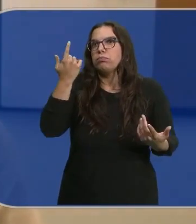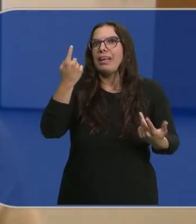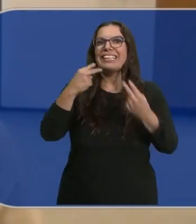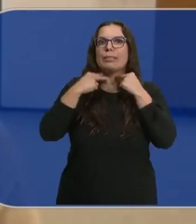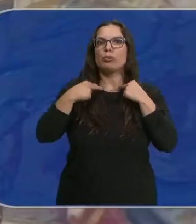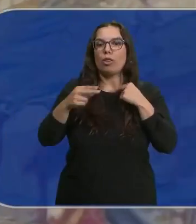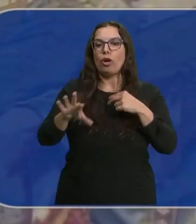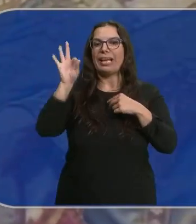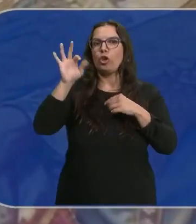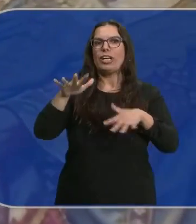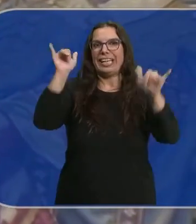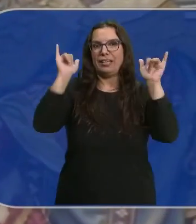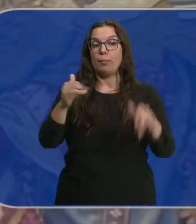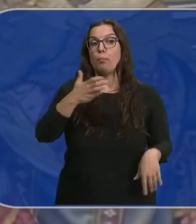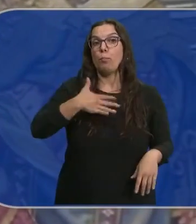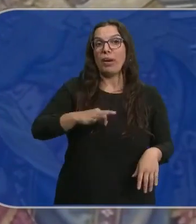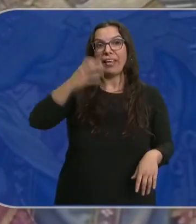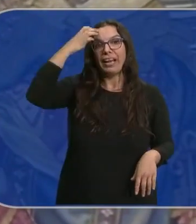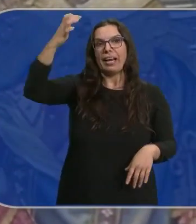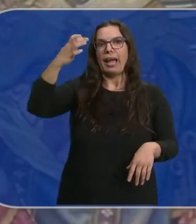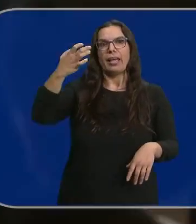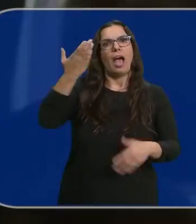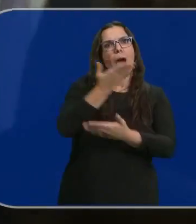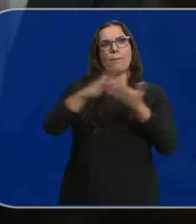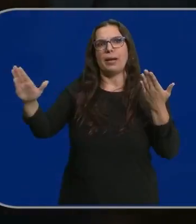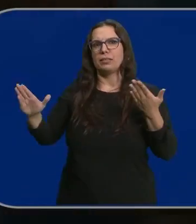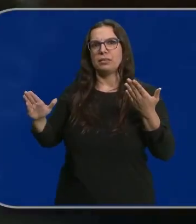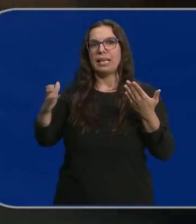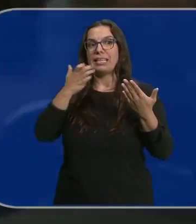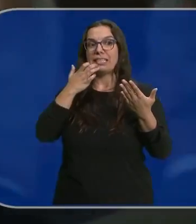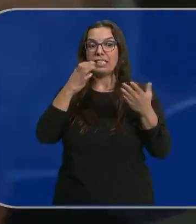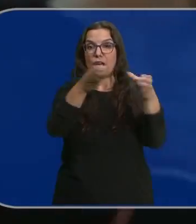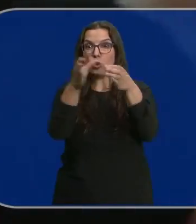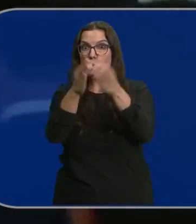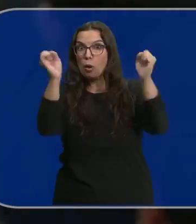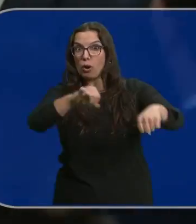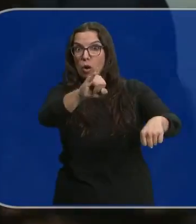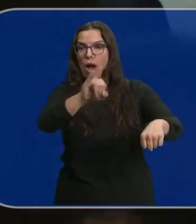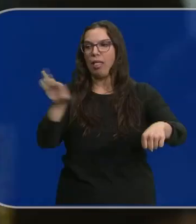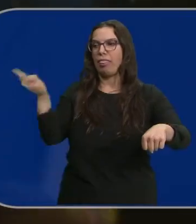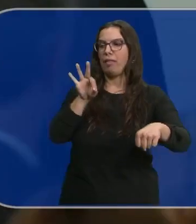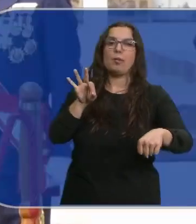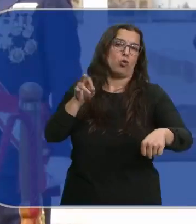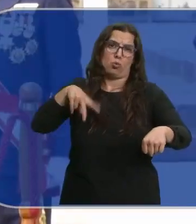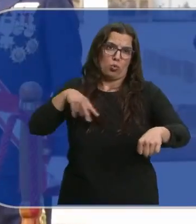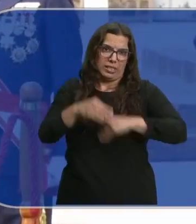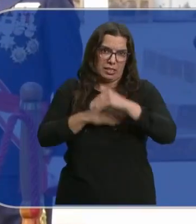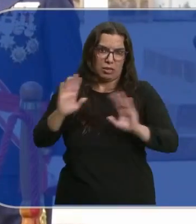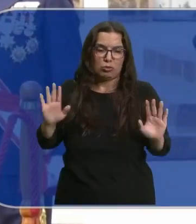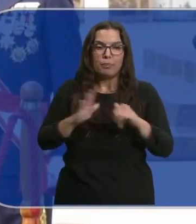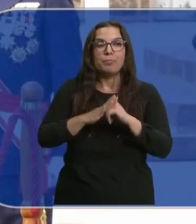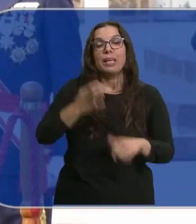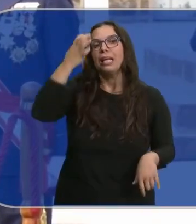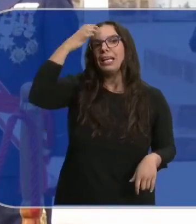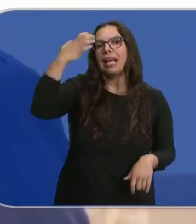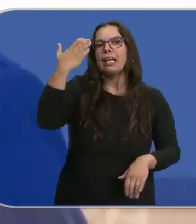un diputado electo. El rey podría designar a alguien ajeno a la política si hay consenso entre los grupos, aunque nunca se ha dado este caso. El